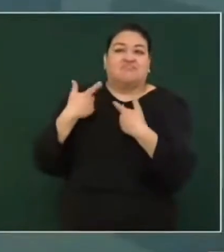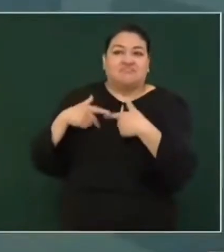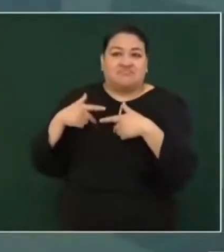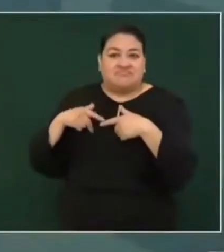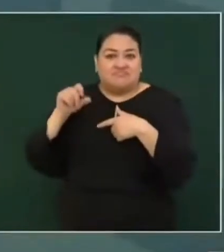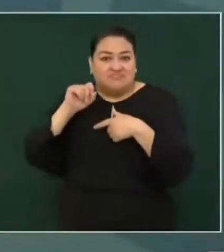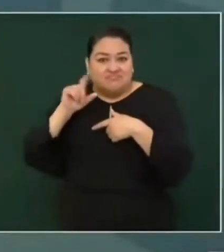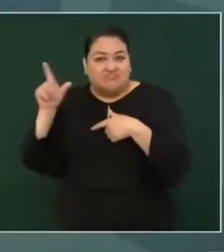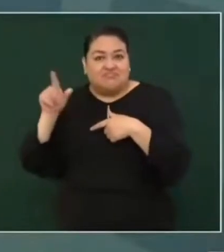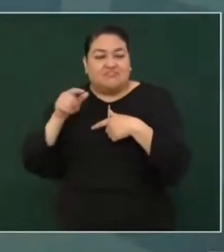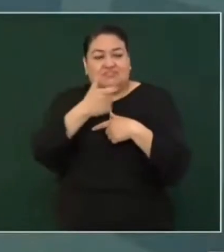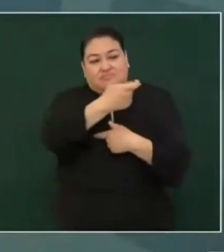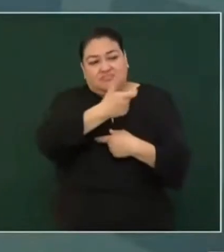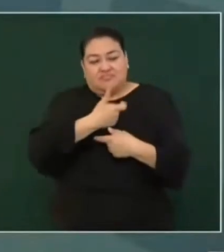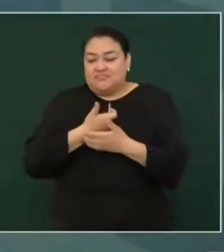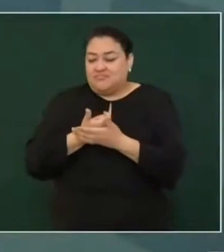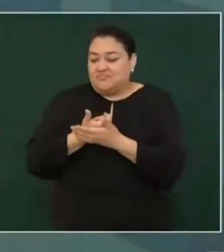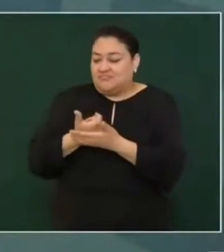profesionales,